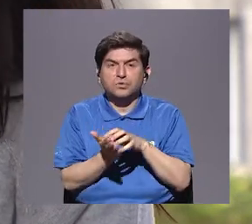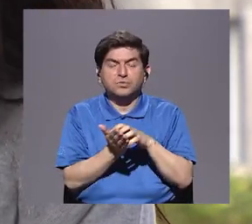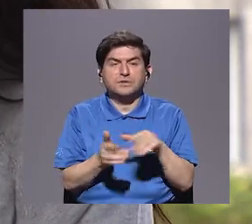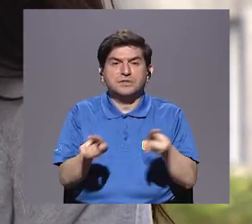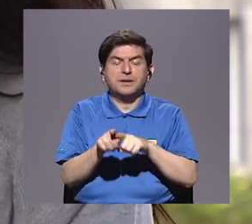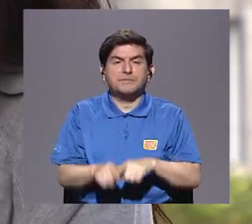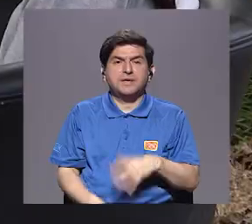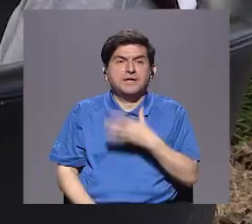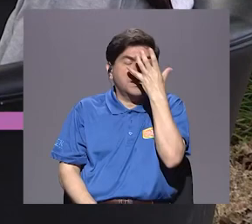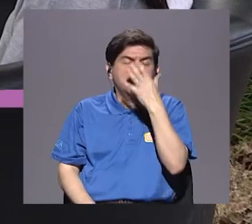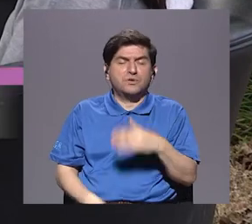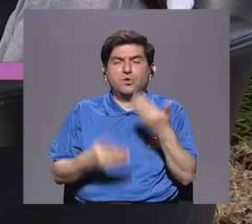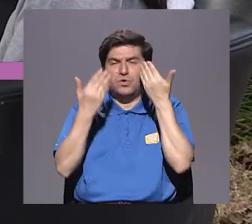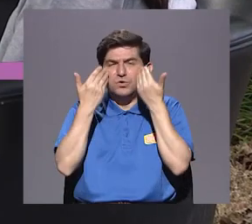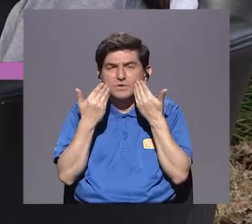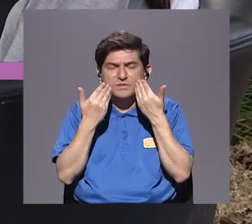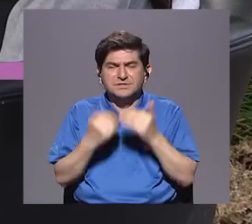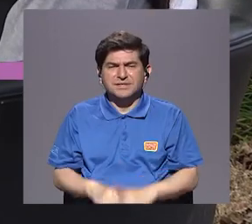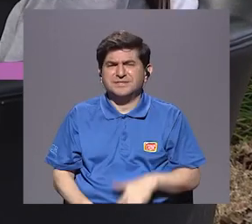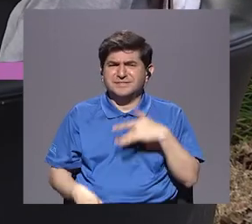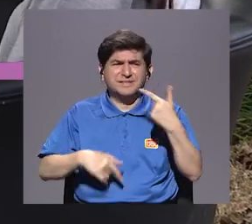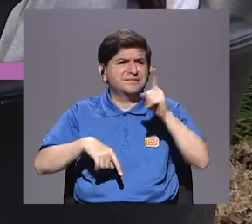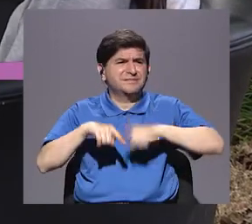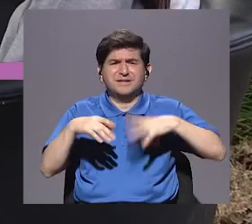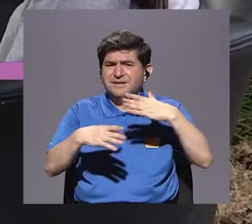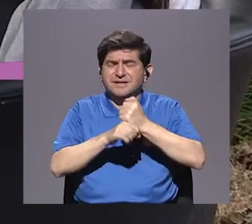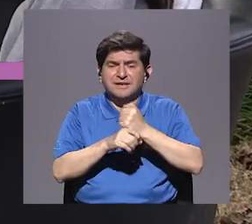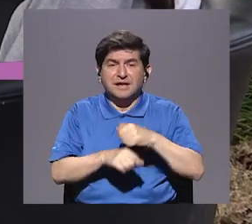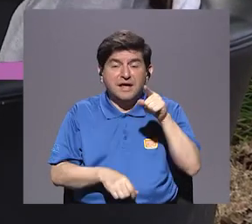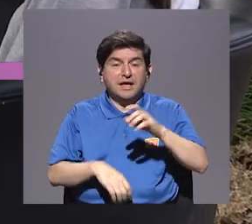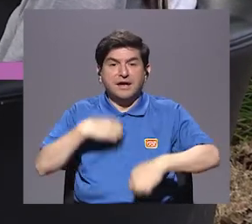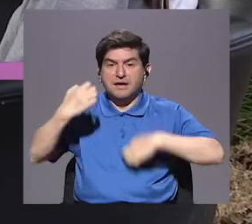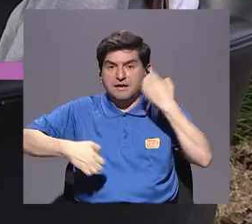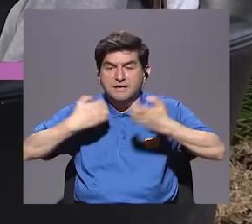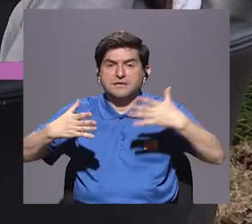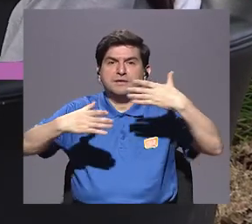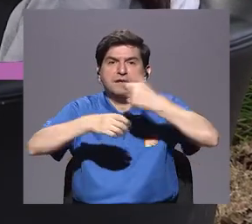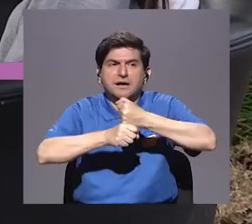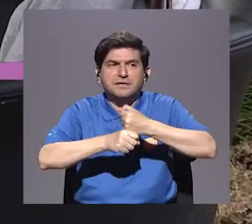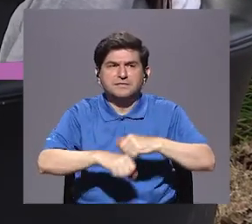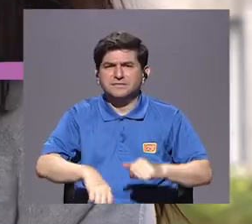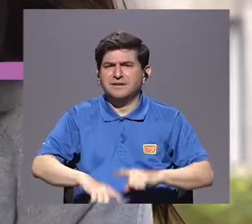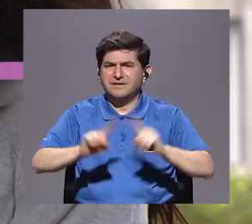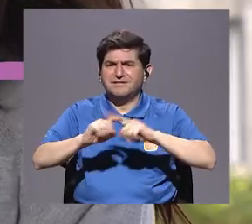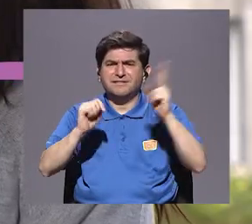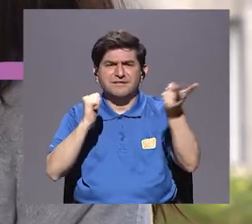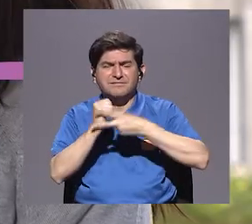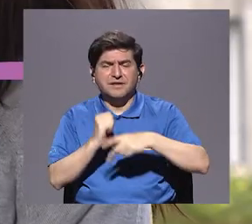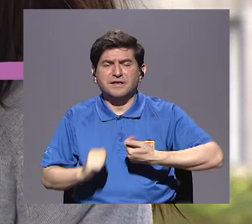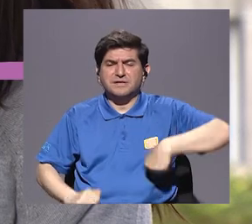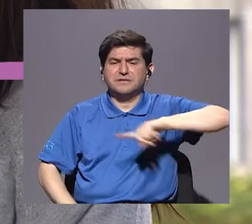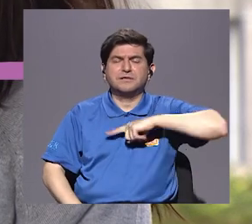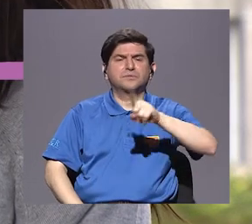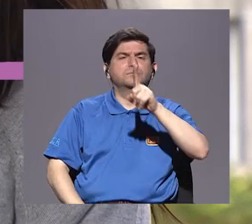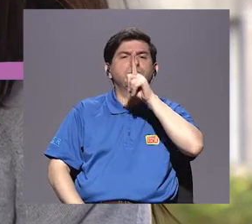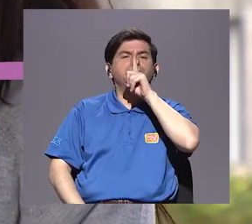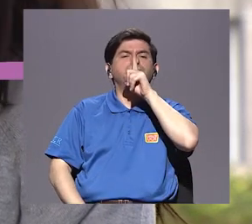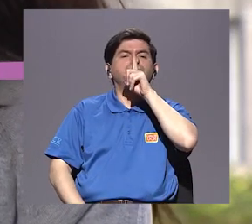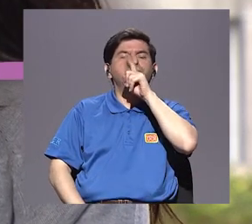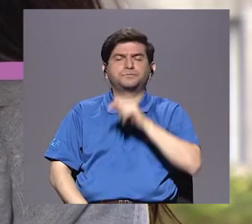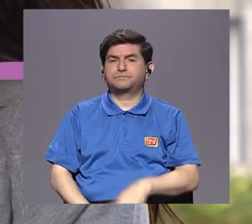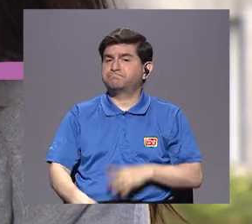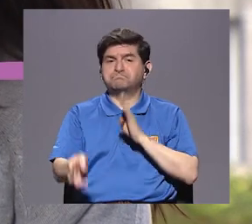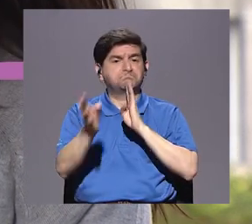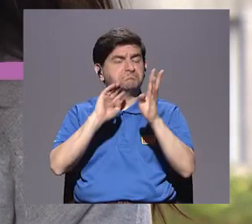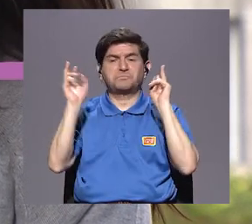enojo, tristeza, impotencia, todas esas emociones hacen que muchas veces nos silenciamos y